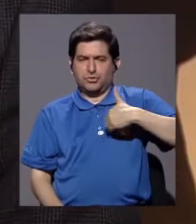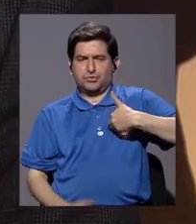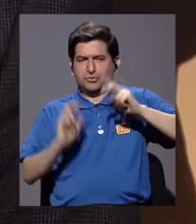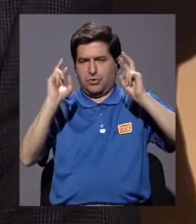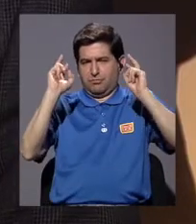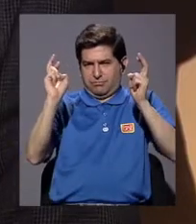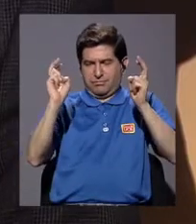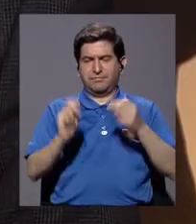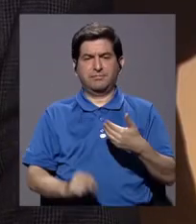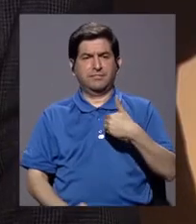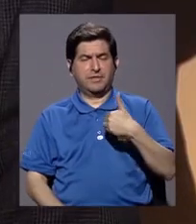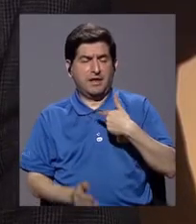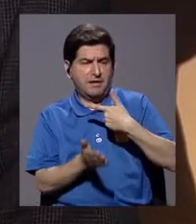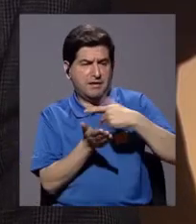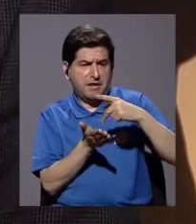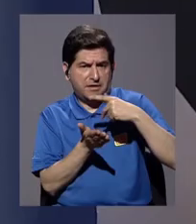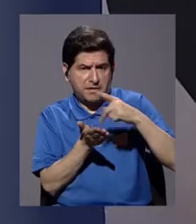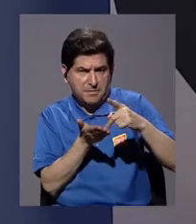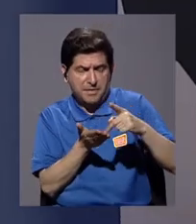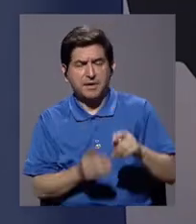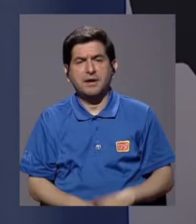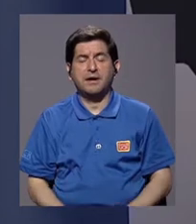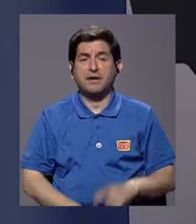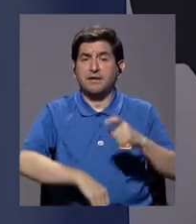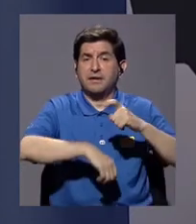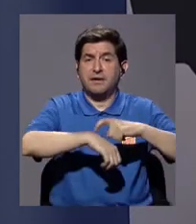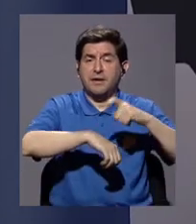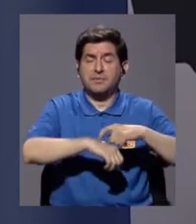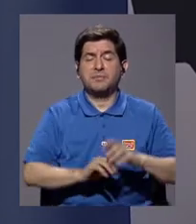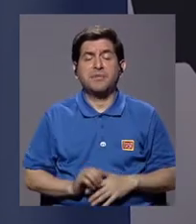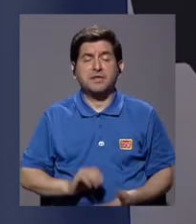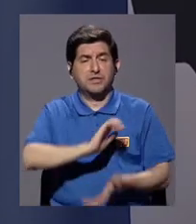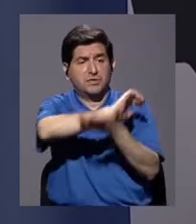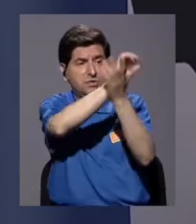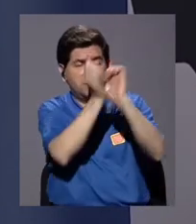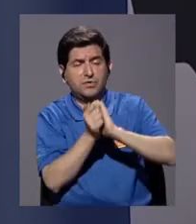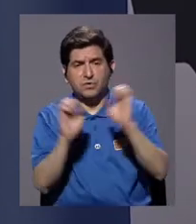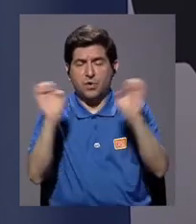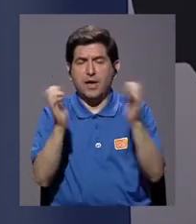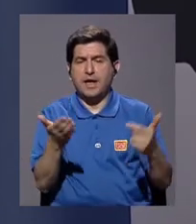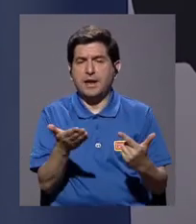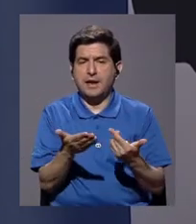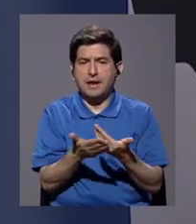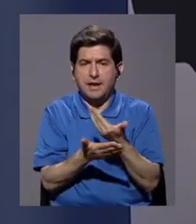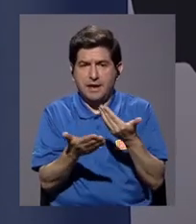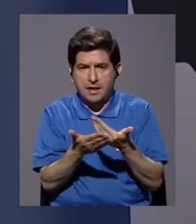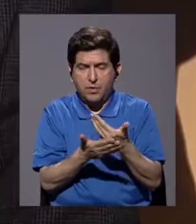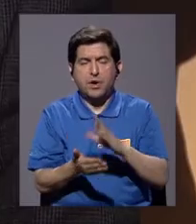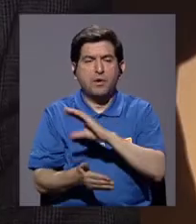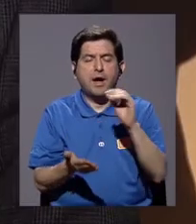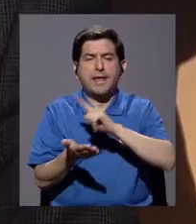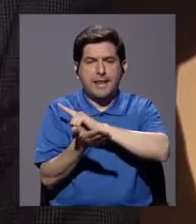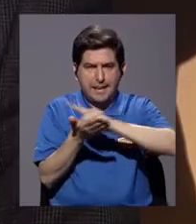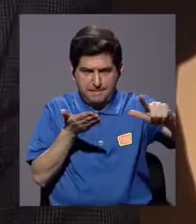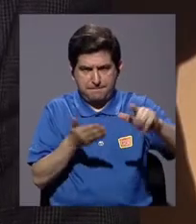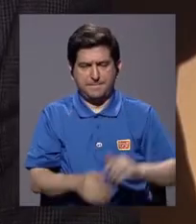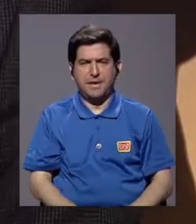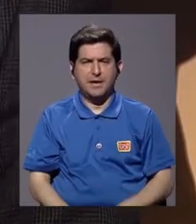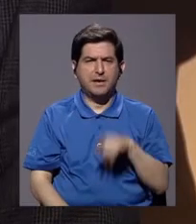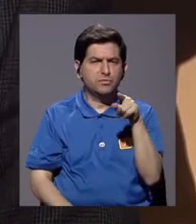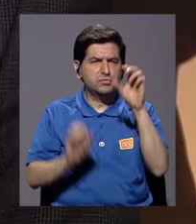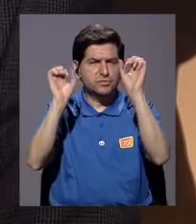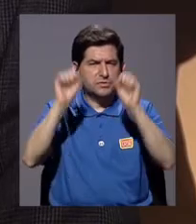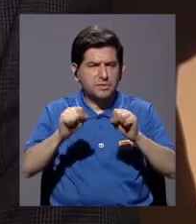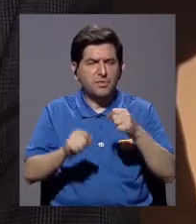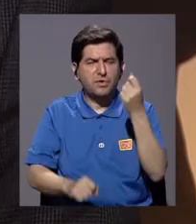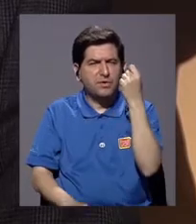algún modo tienen que pagar el recibo cuando migramos hacia energías más limpias. En ese contexto, sí. ¿Cómo